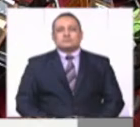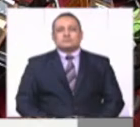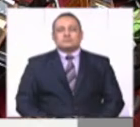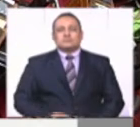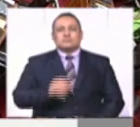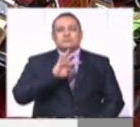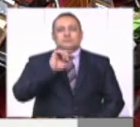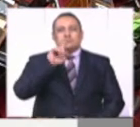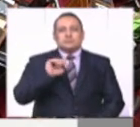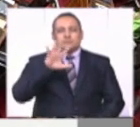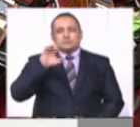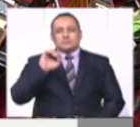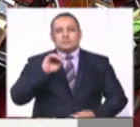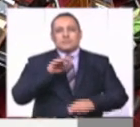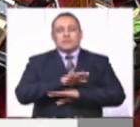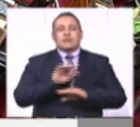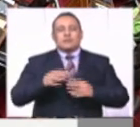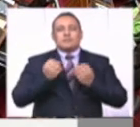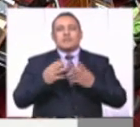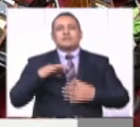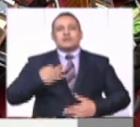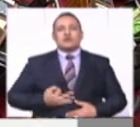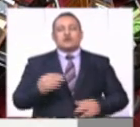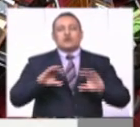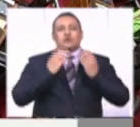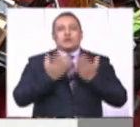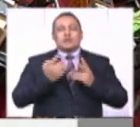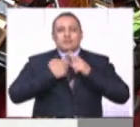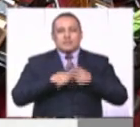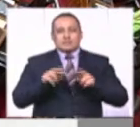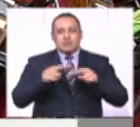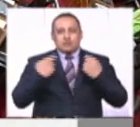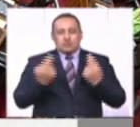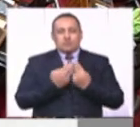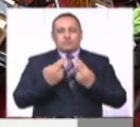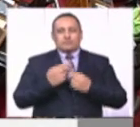4:50 de la tarde entonces